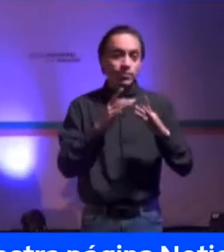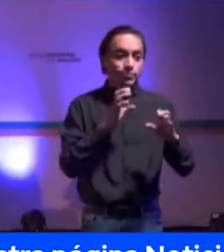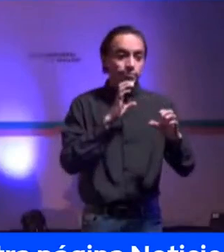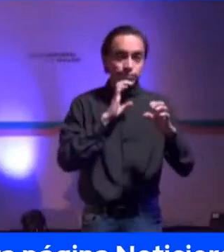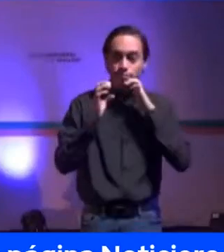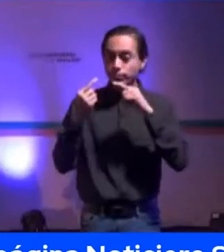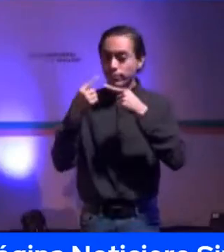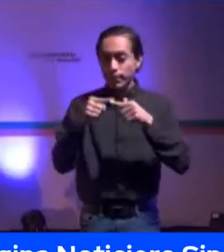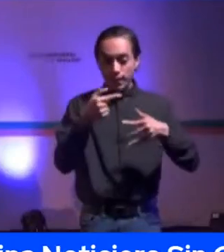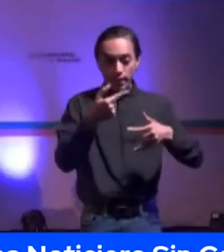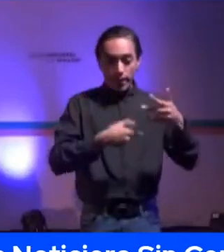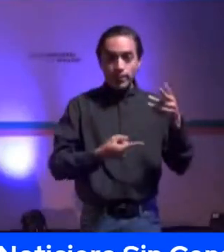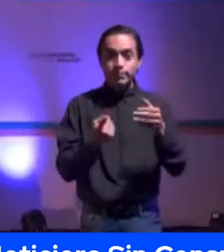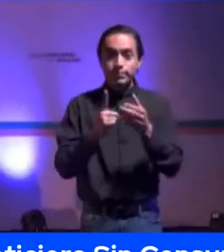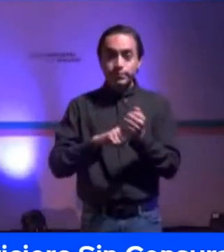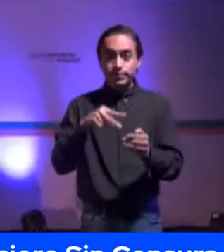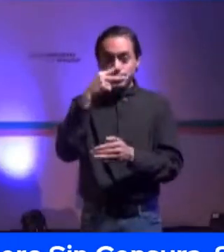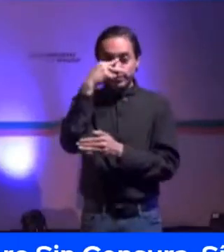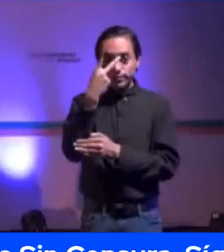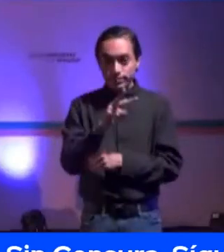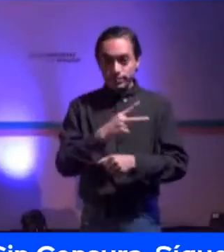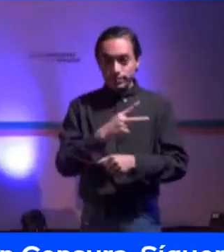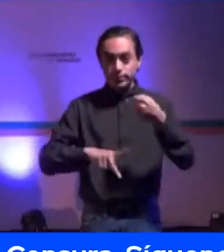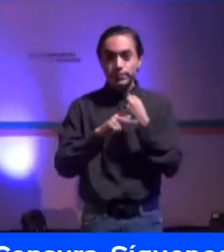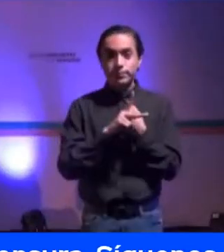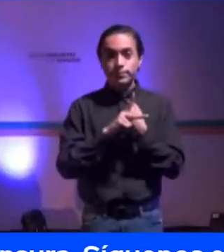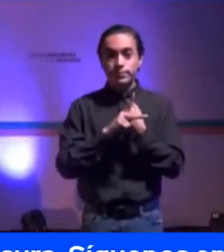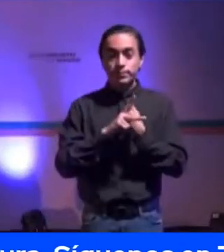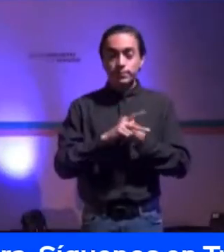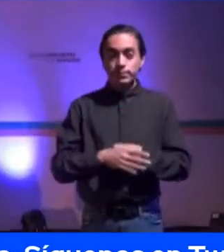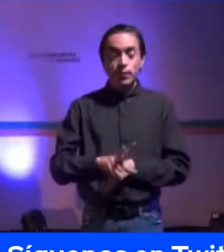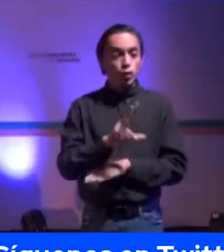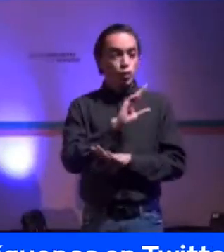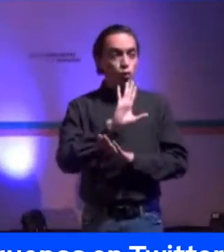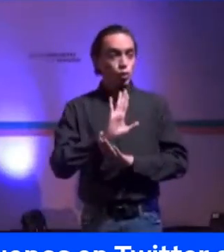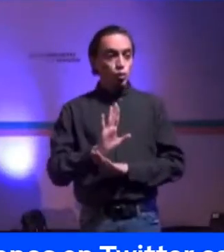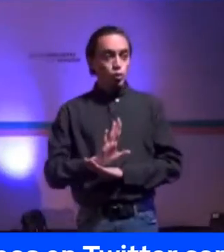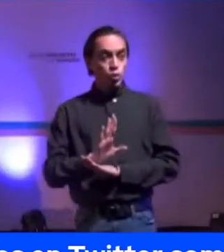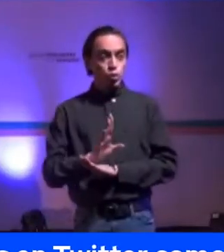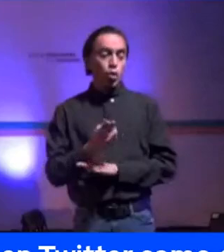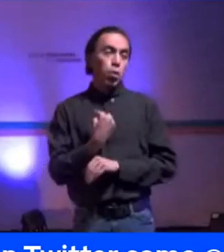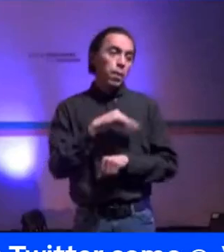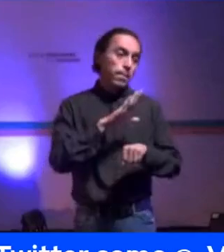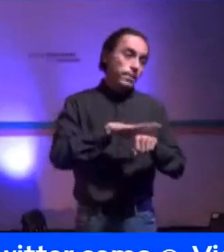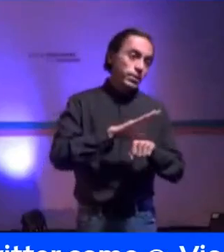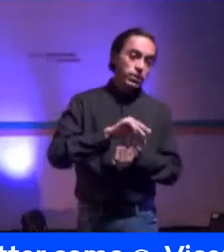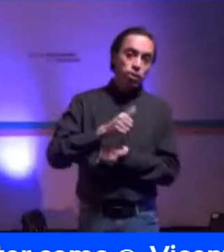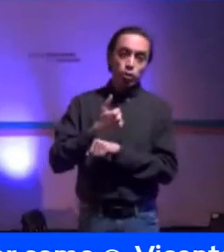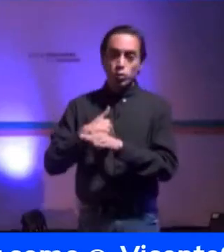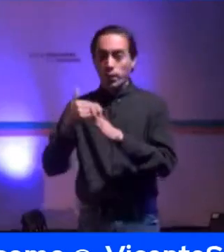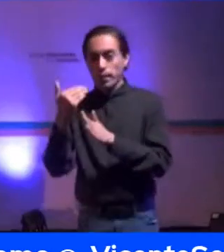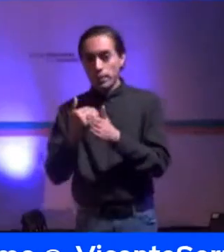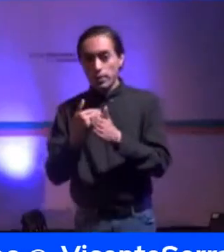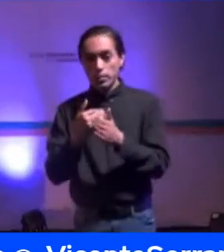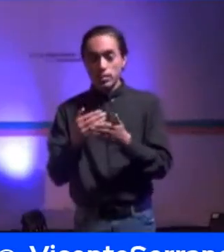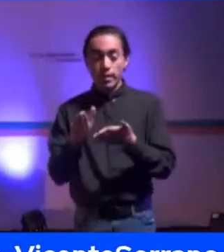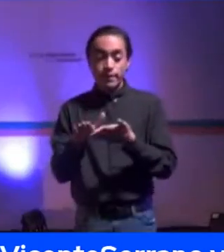nuestro país, es que desde, bueno, no, unos somos más, otros menos, desde la